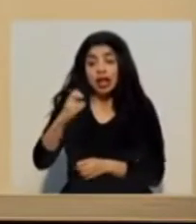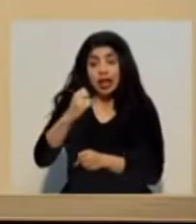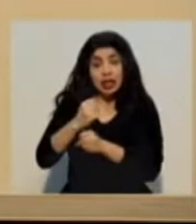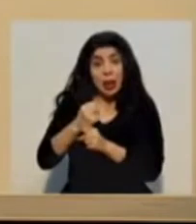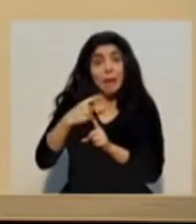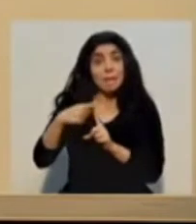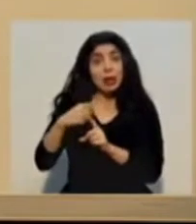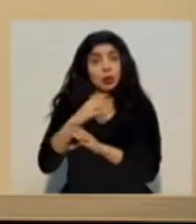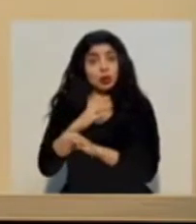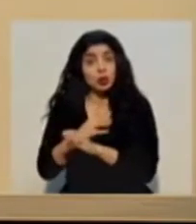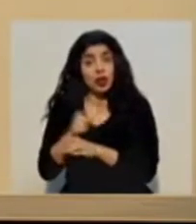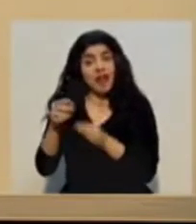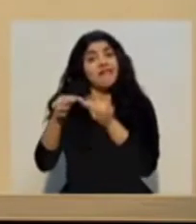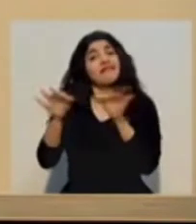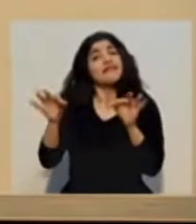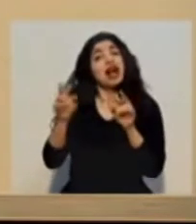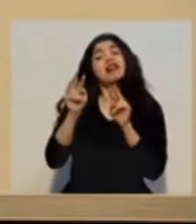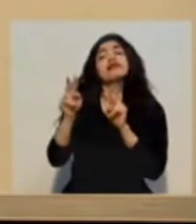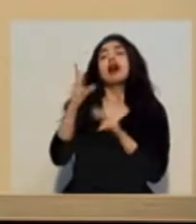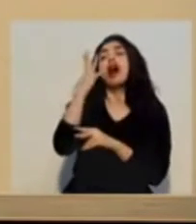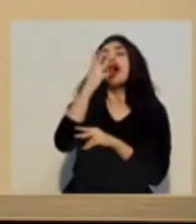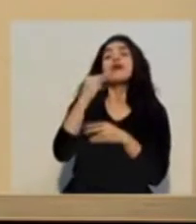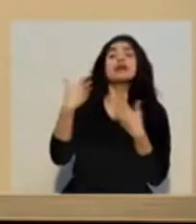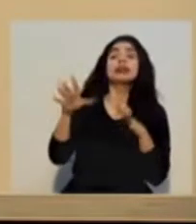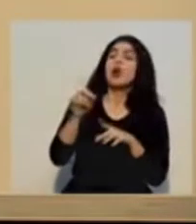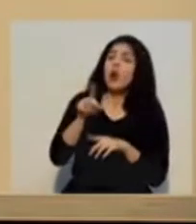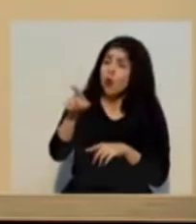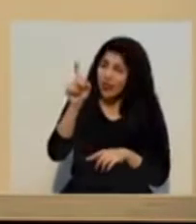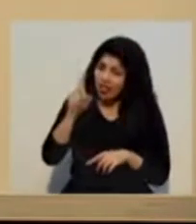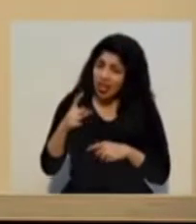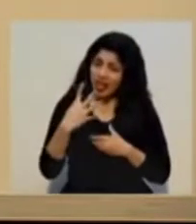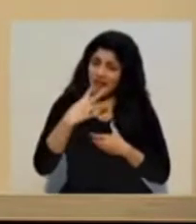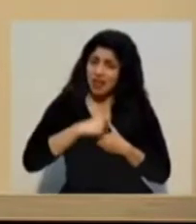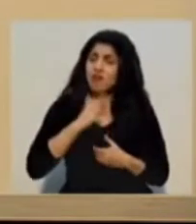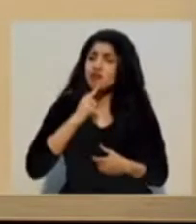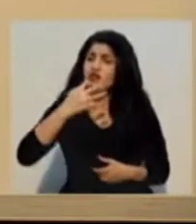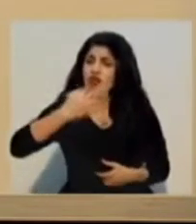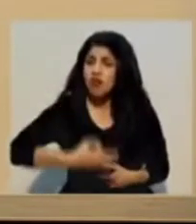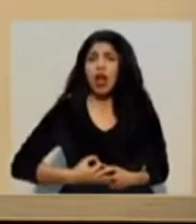se cuida, no es un eslogan que suena bonito, tiene que convertirse en una realidad.